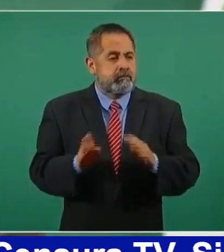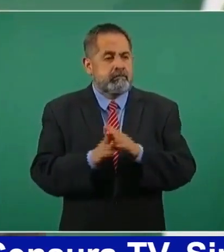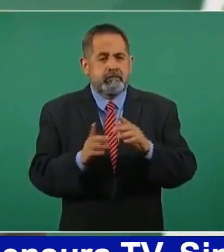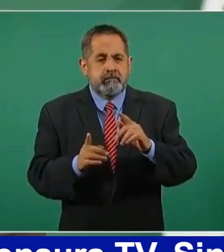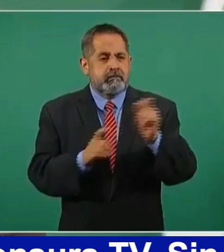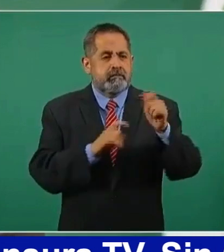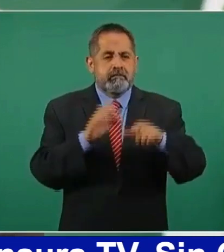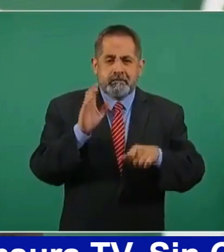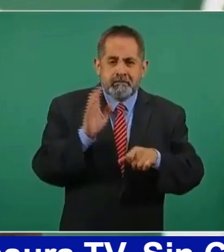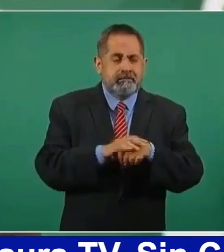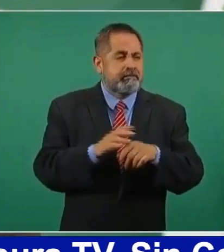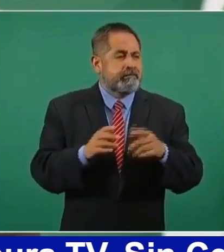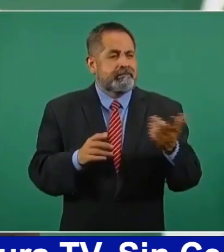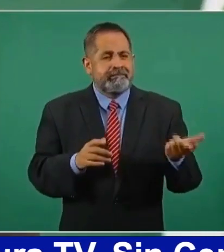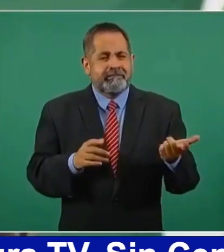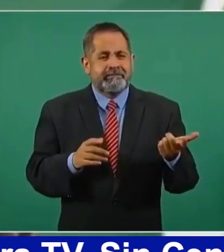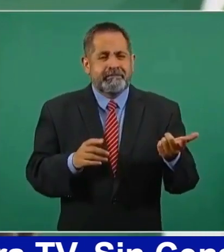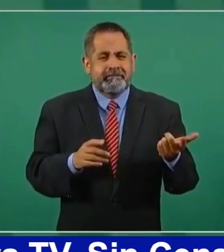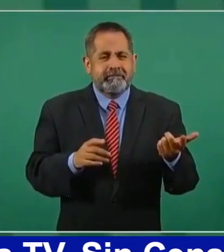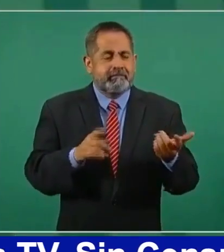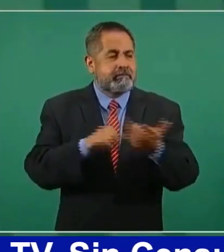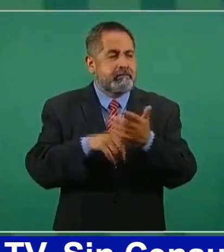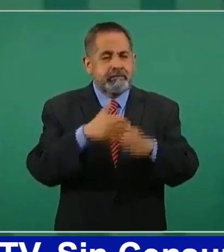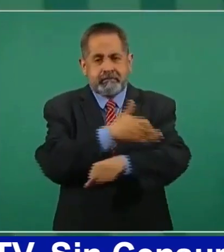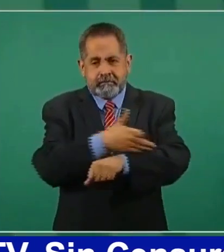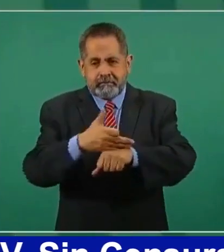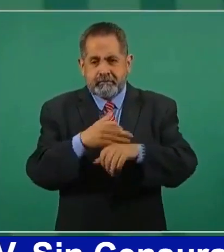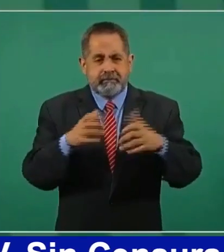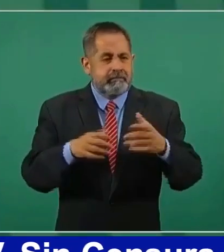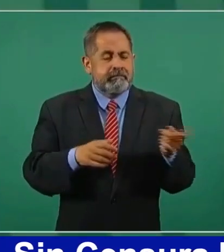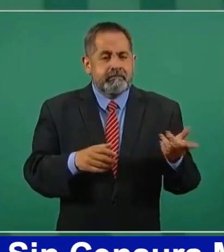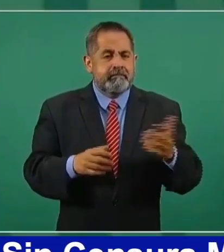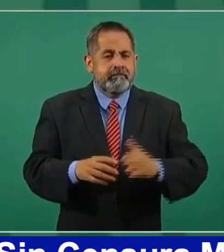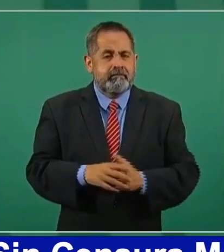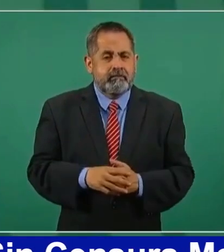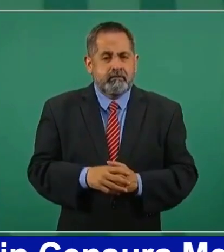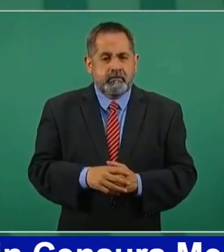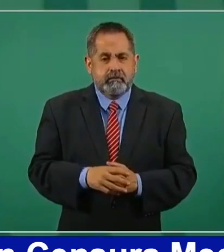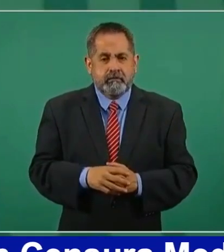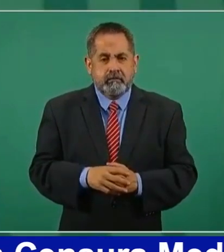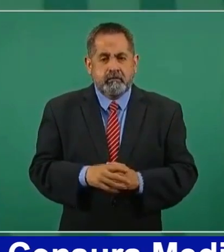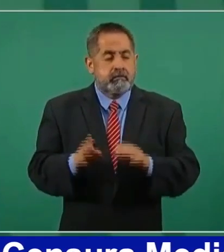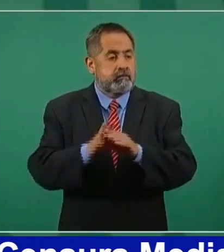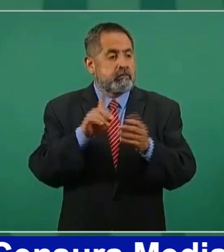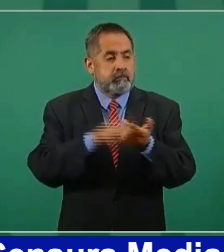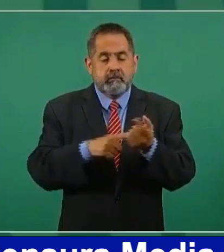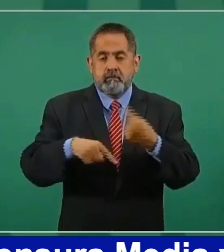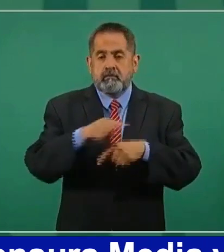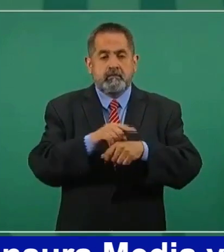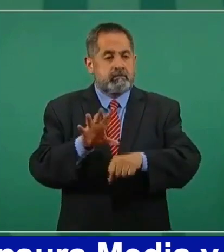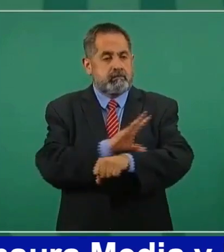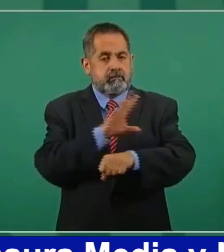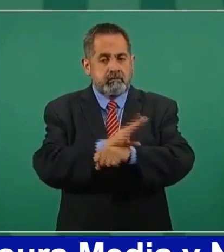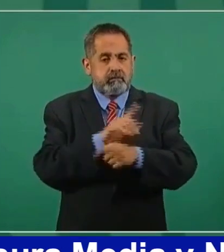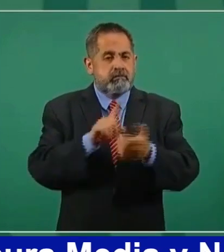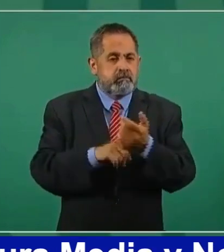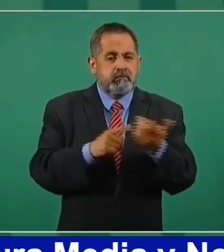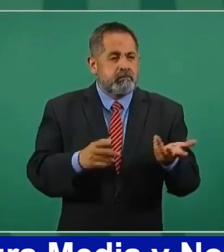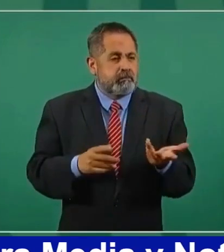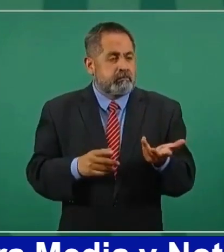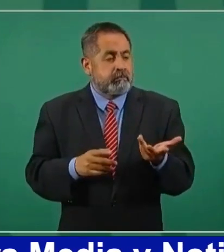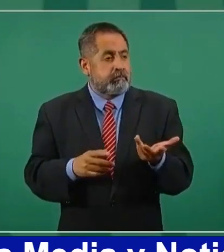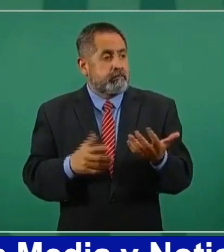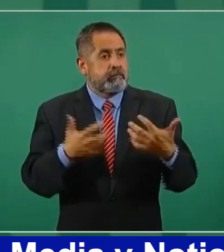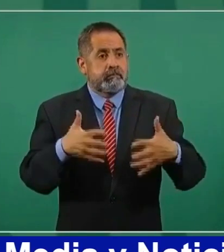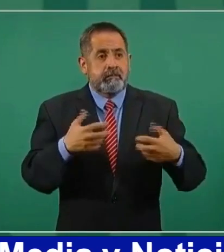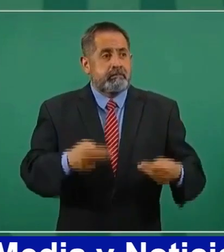cobrando más tarifa a las familias que consumen energía eléctrica en los domicilios que a las